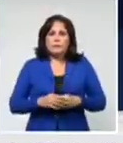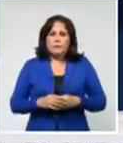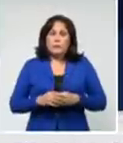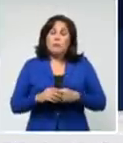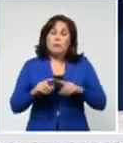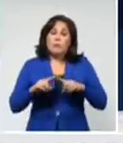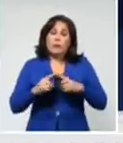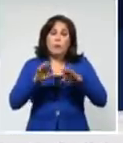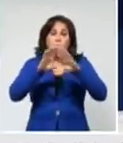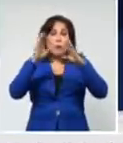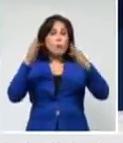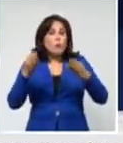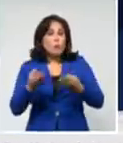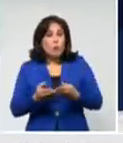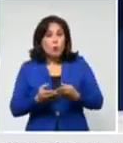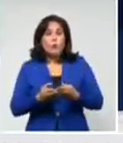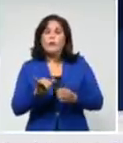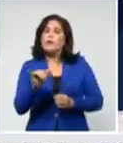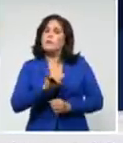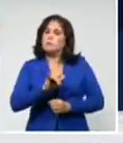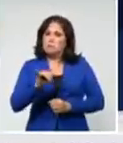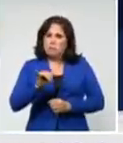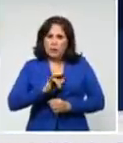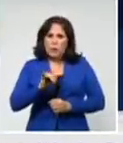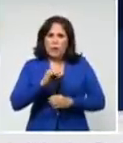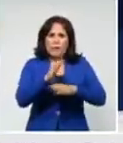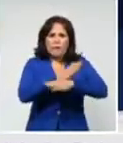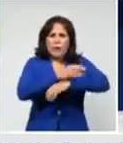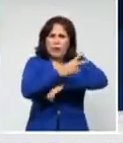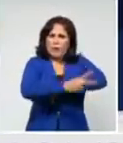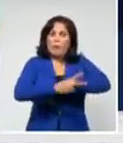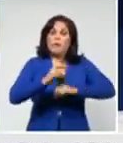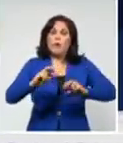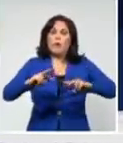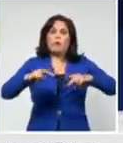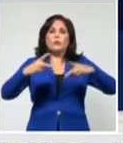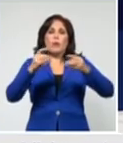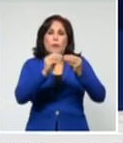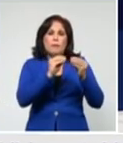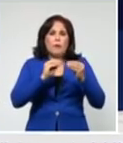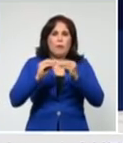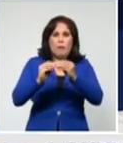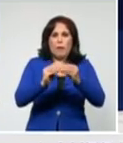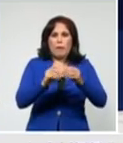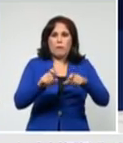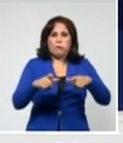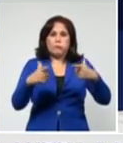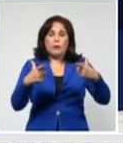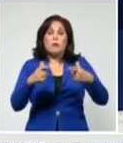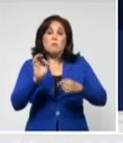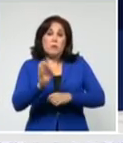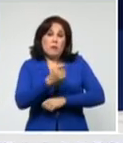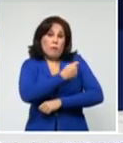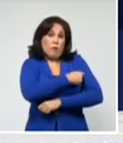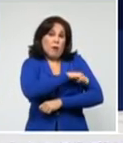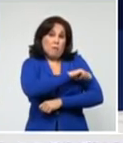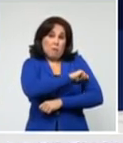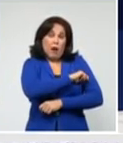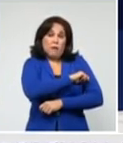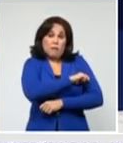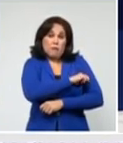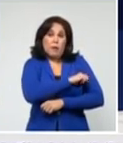pero bueno, le llaman rebrote en muchos países. España se menciona dentro de Europa